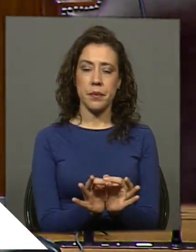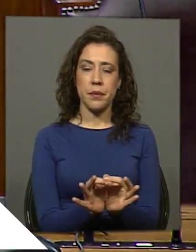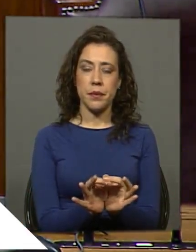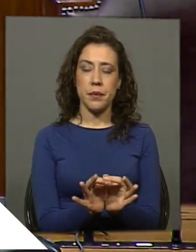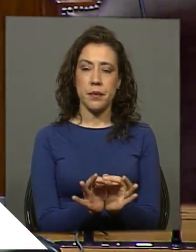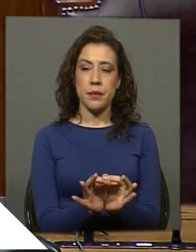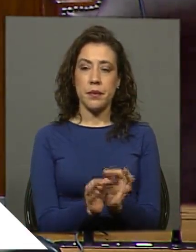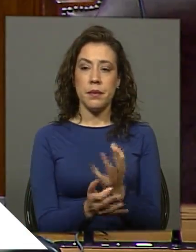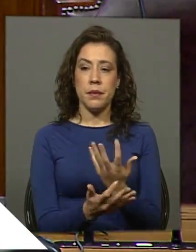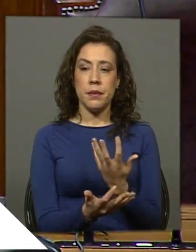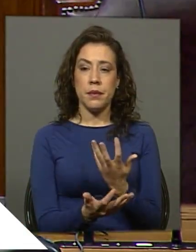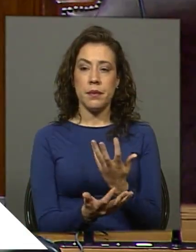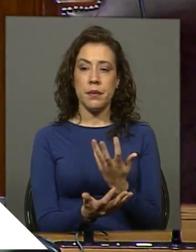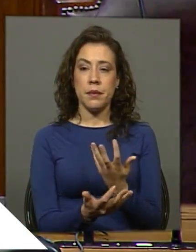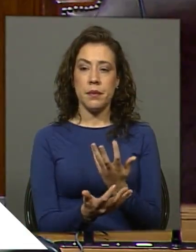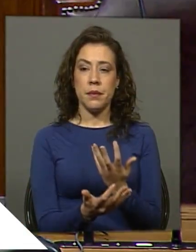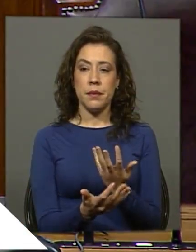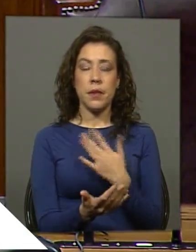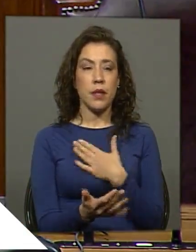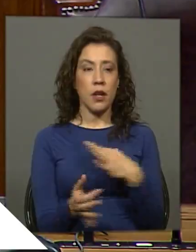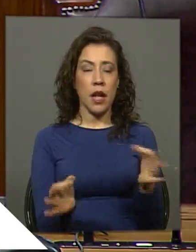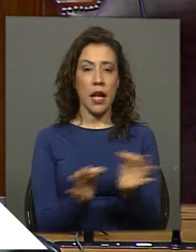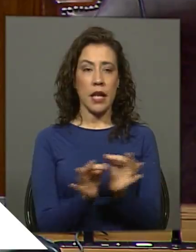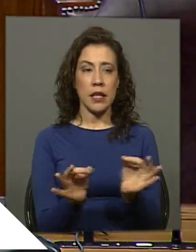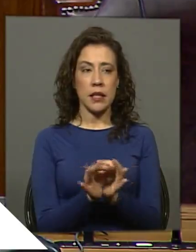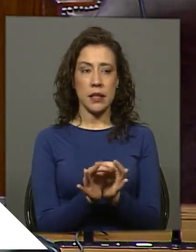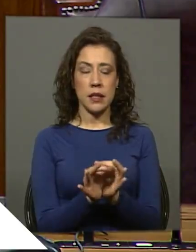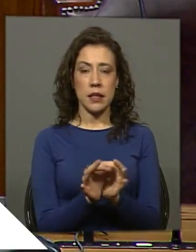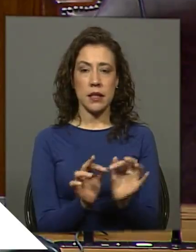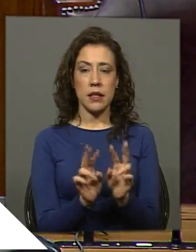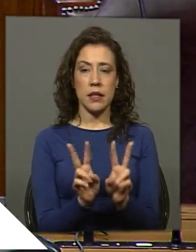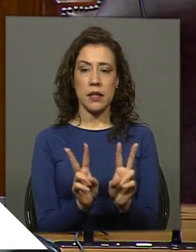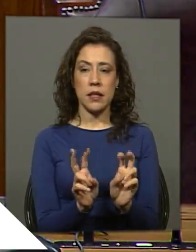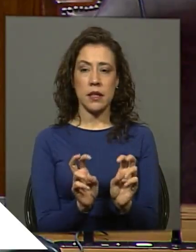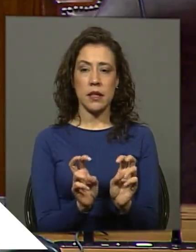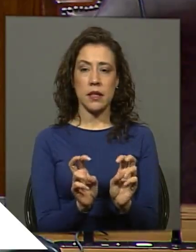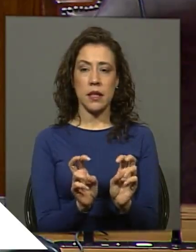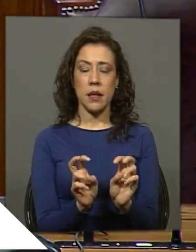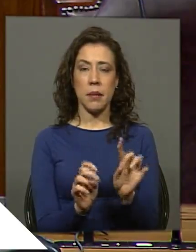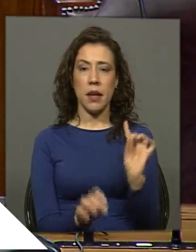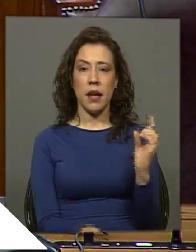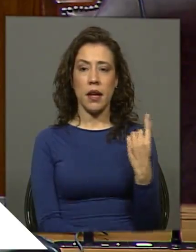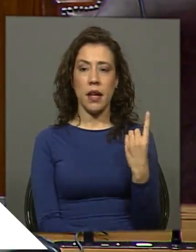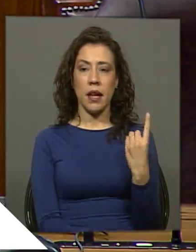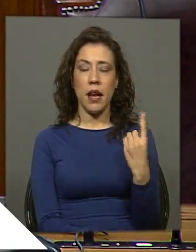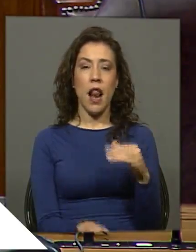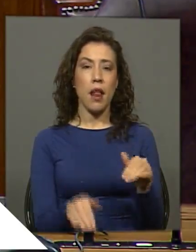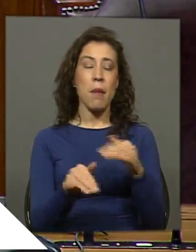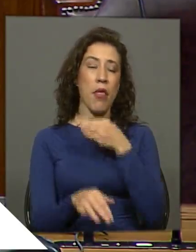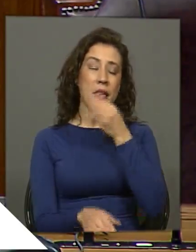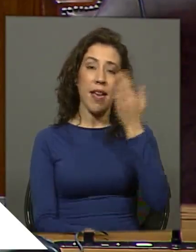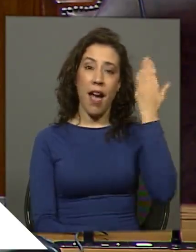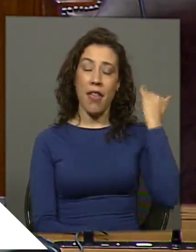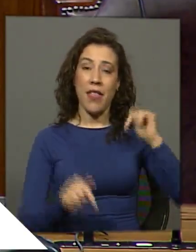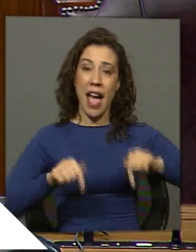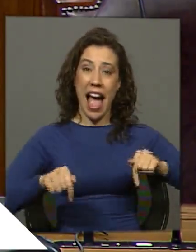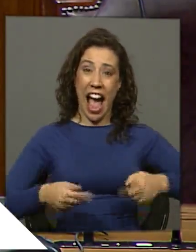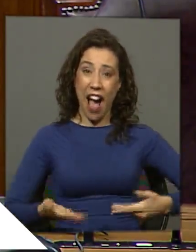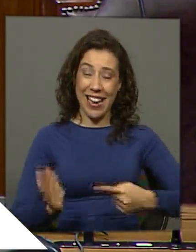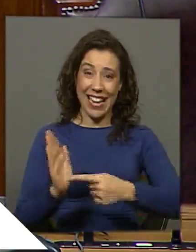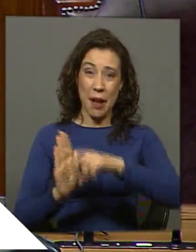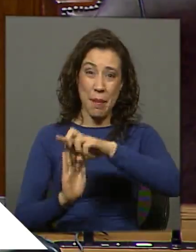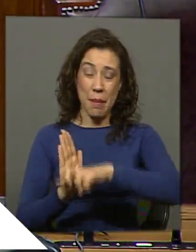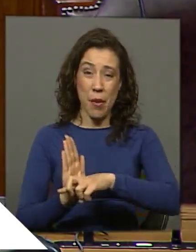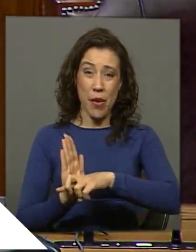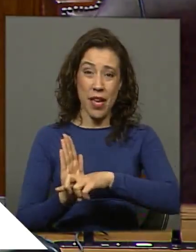hay uno quiero explicar primero el tema general que expliqué la otra vez hoy día con este proyecto